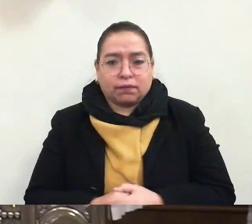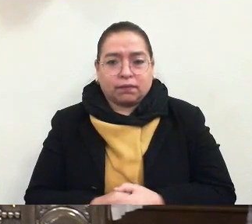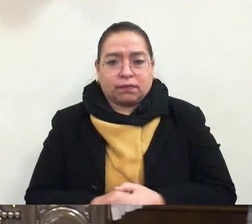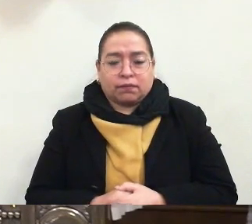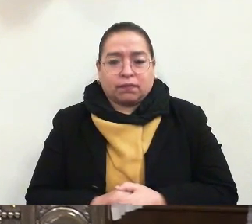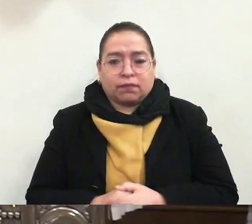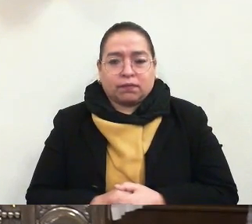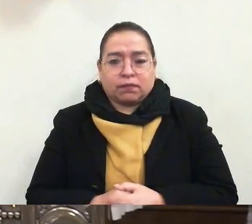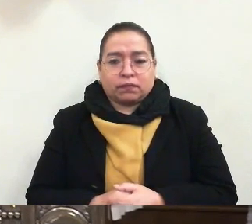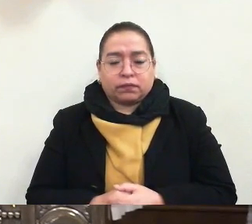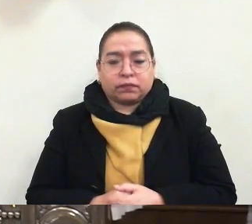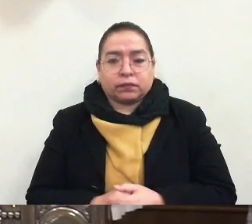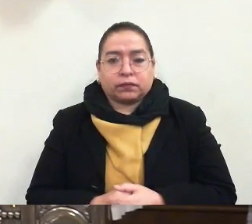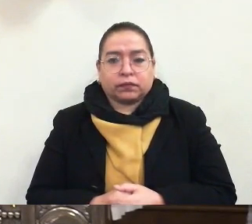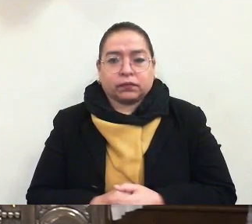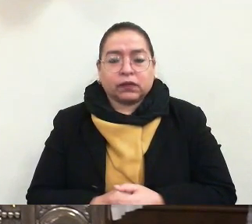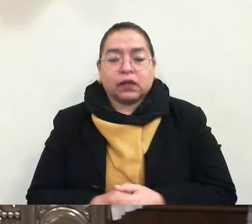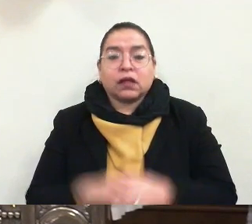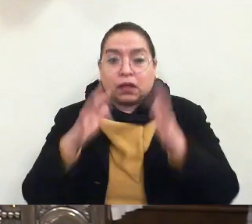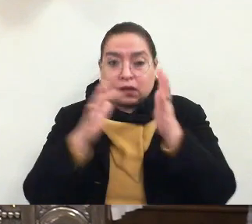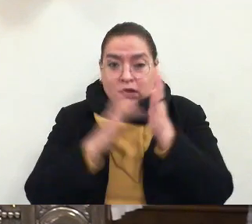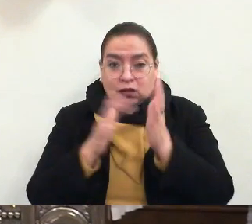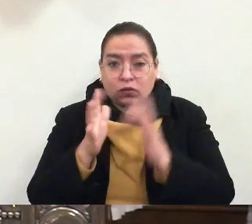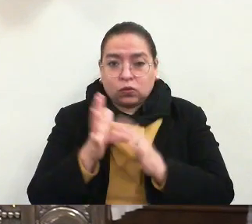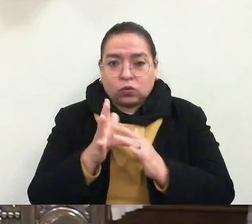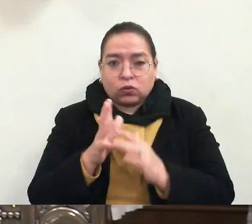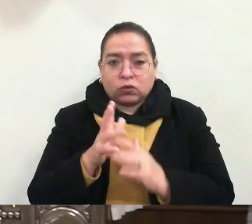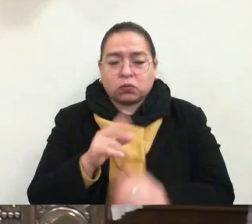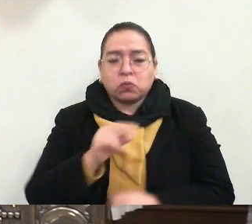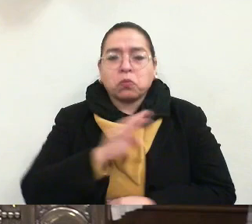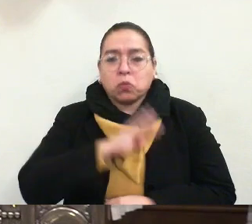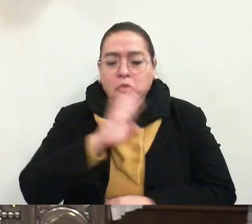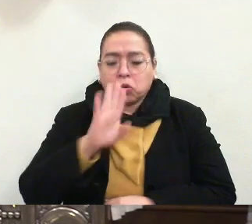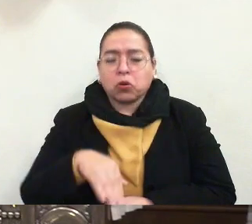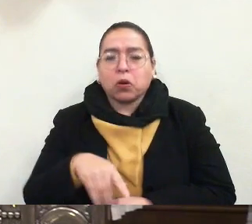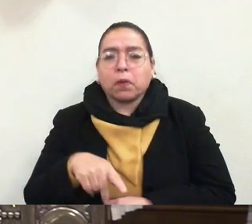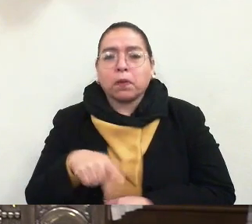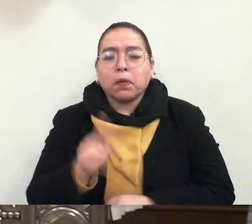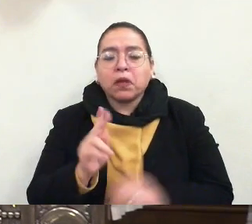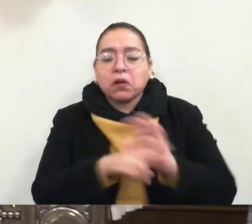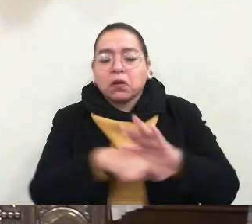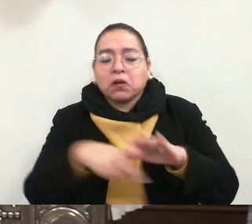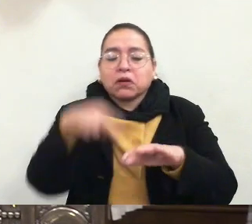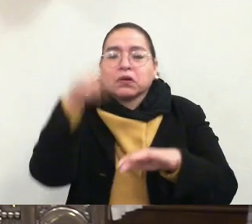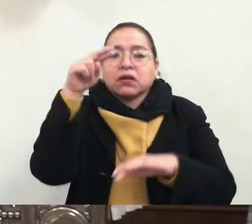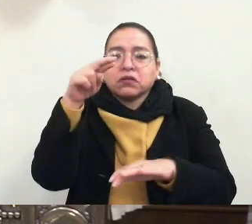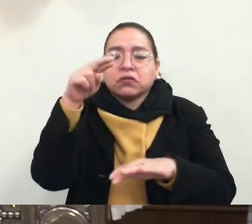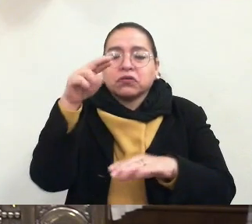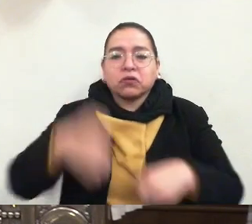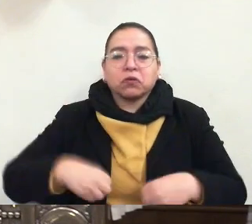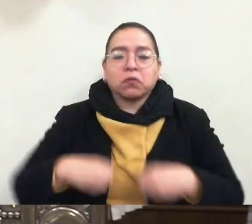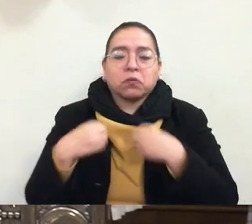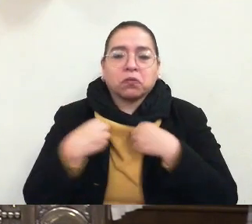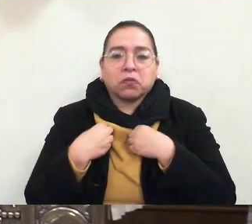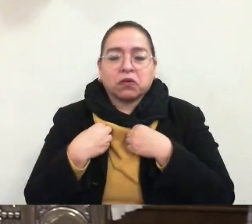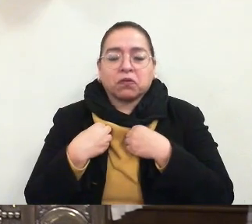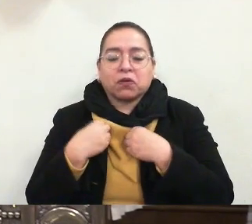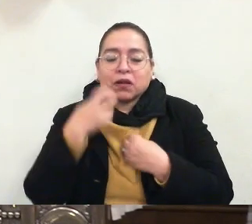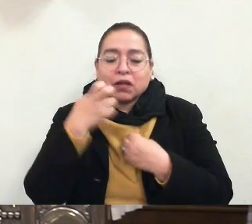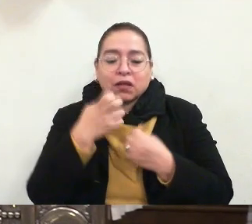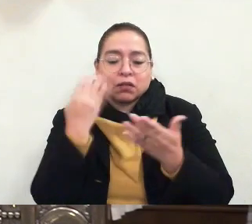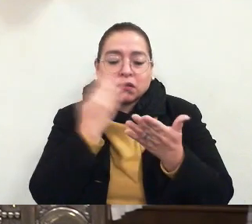Cristo murió y resucitó centro del Evangelio.